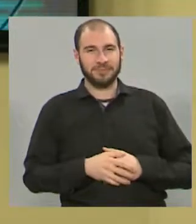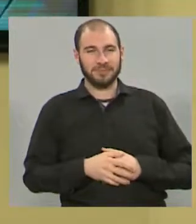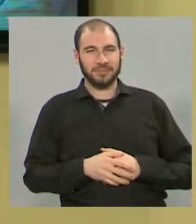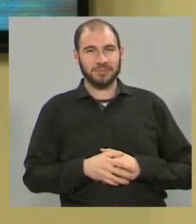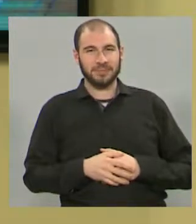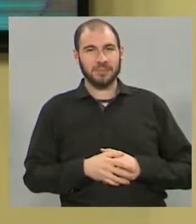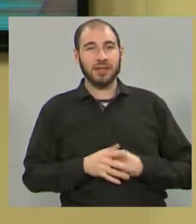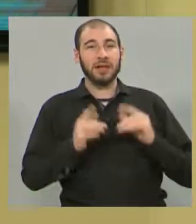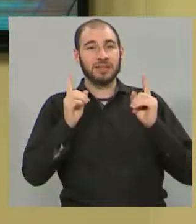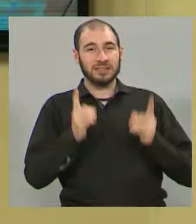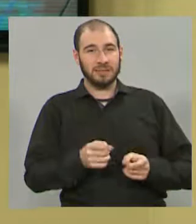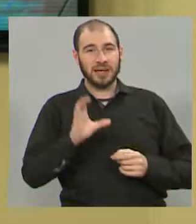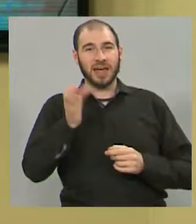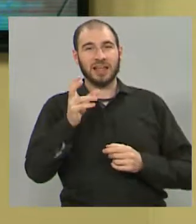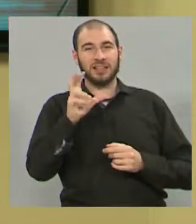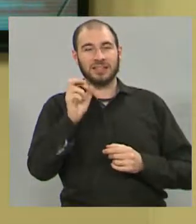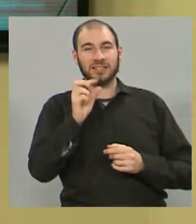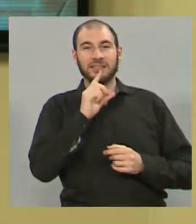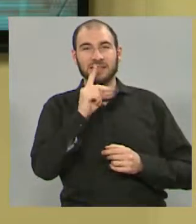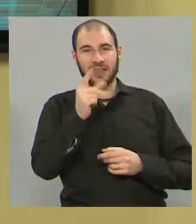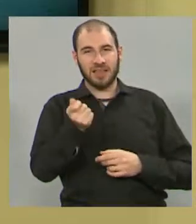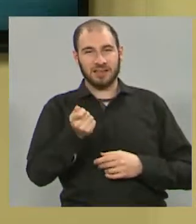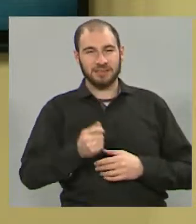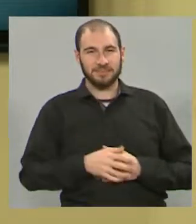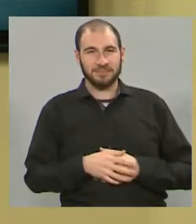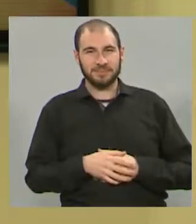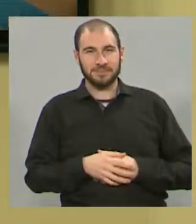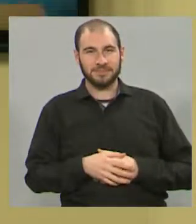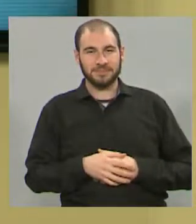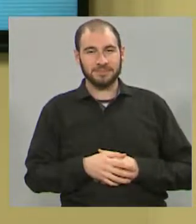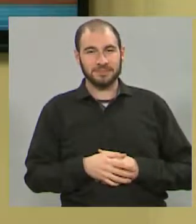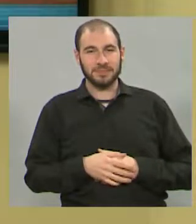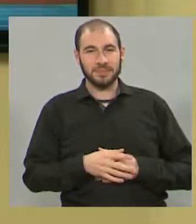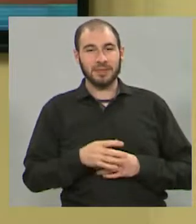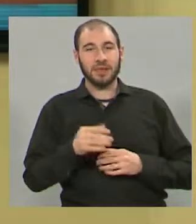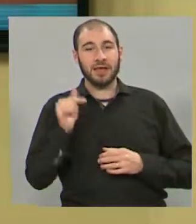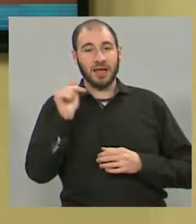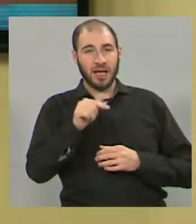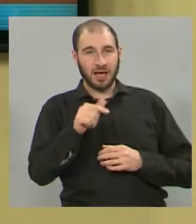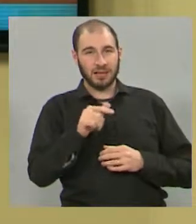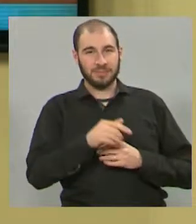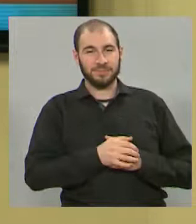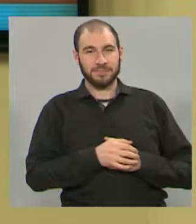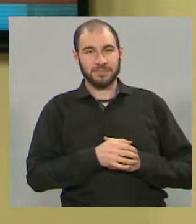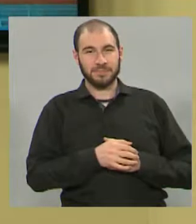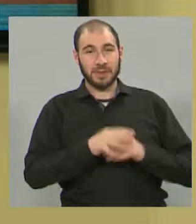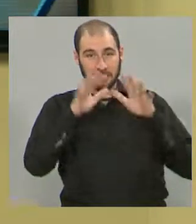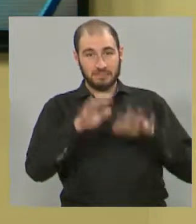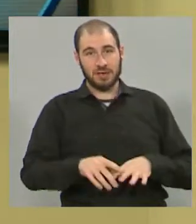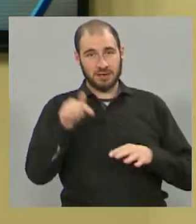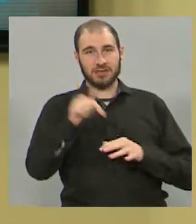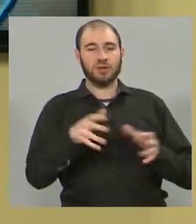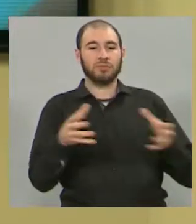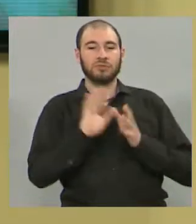www.universia.net 30 en la televisión digital abierta y allí en esa web está